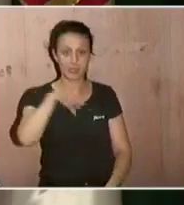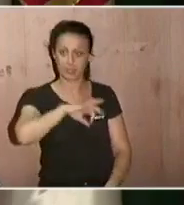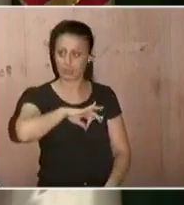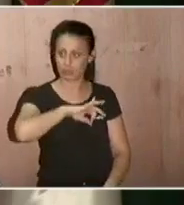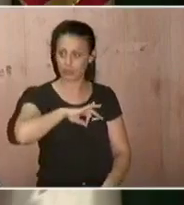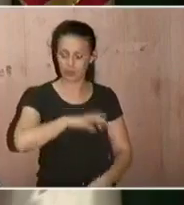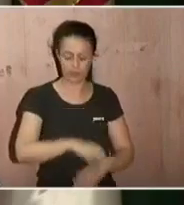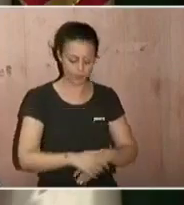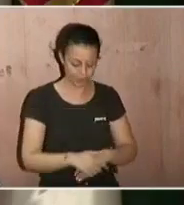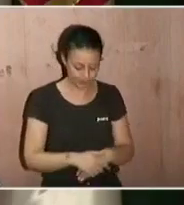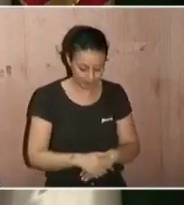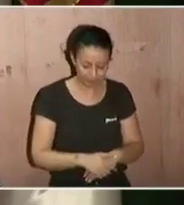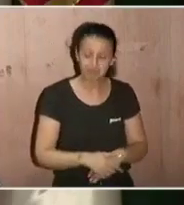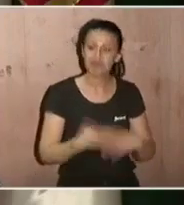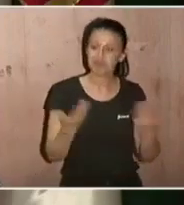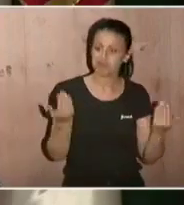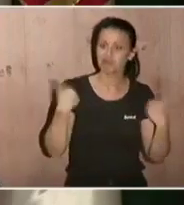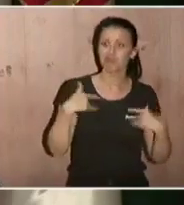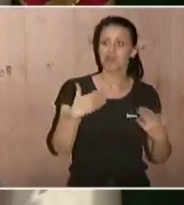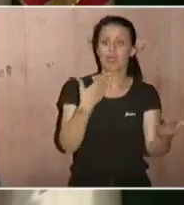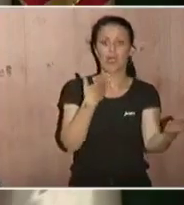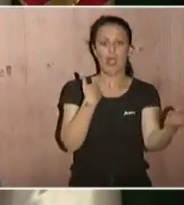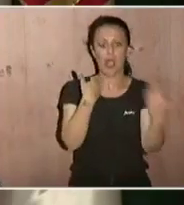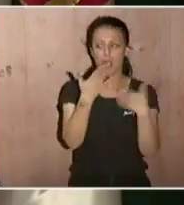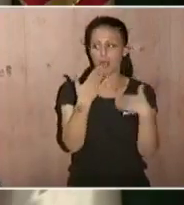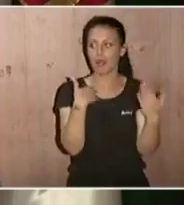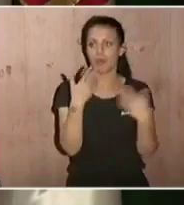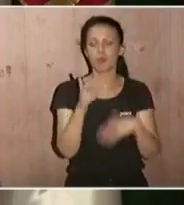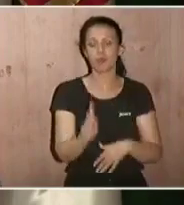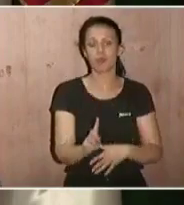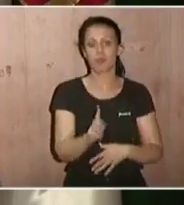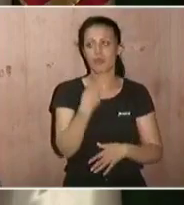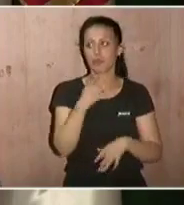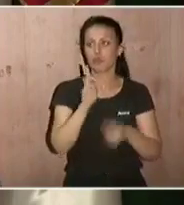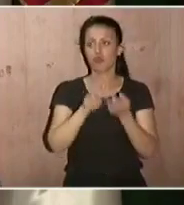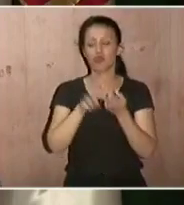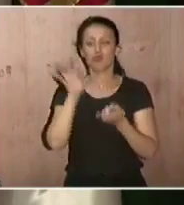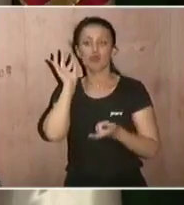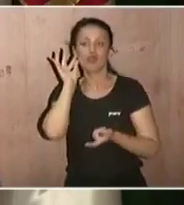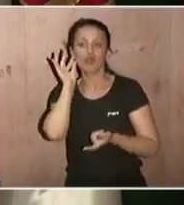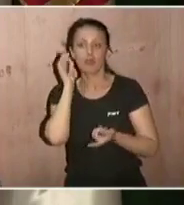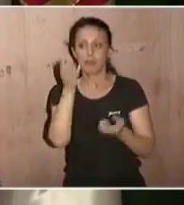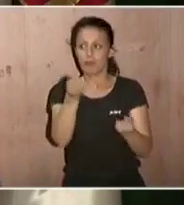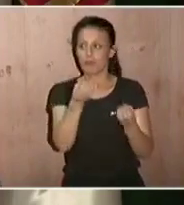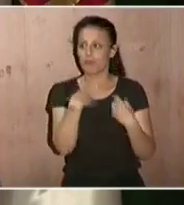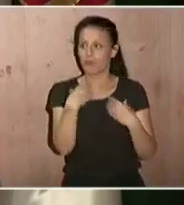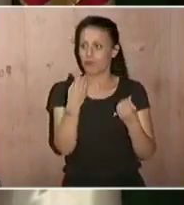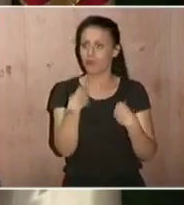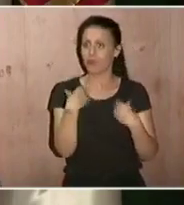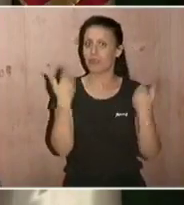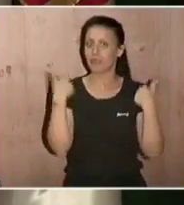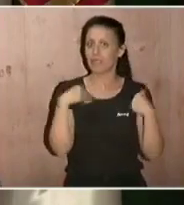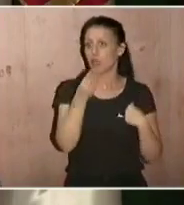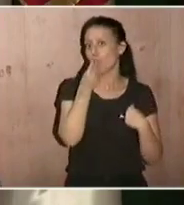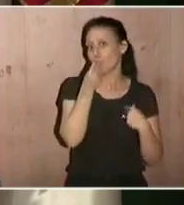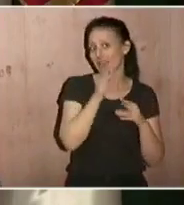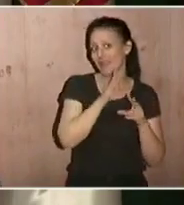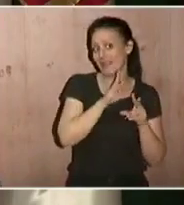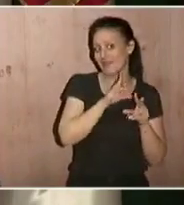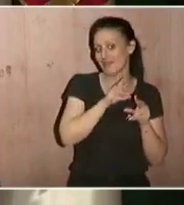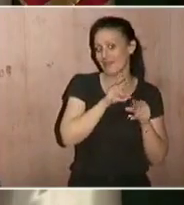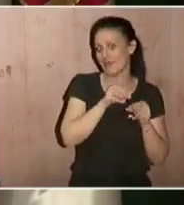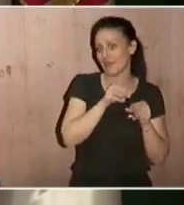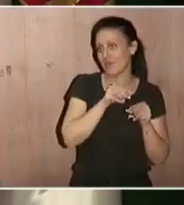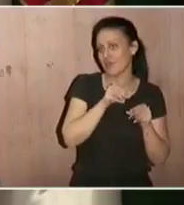Provincial. Conseguí hablar con él. En una primera instancia, su mujer, su señora, me informó de que estaba terminando la comida y que, por tanto, iba